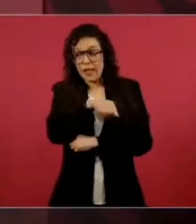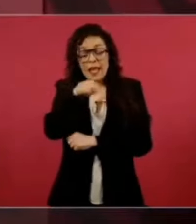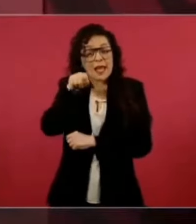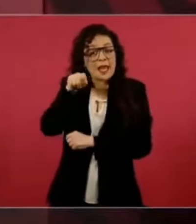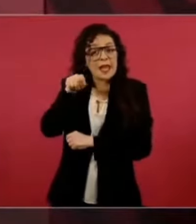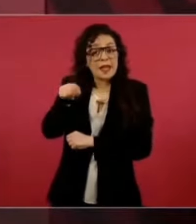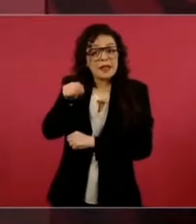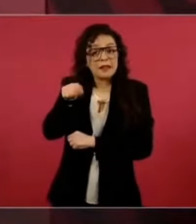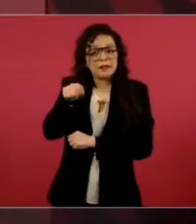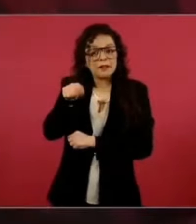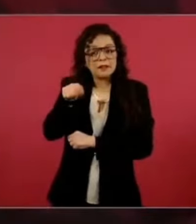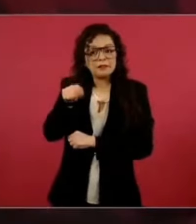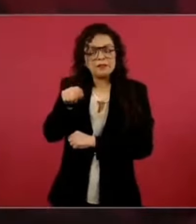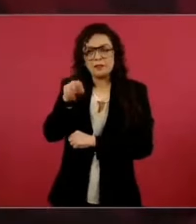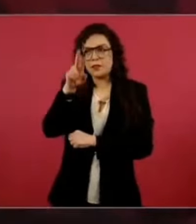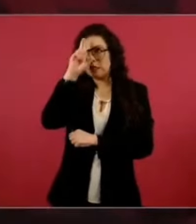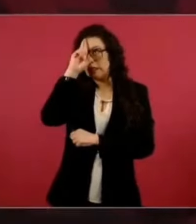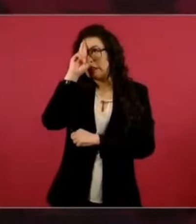los